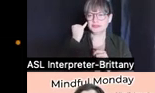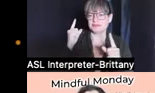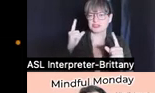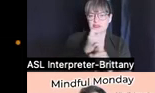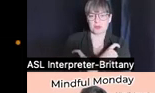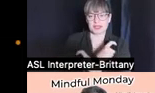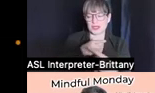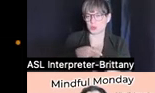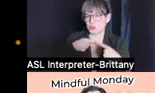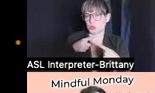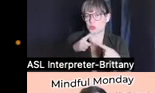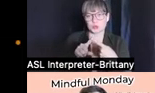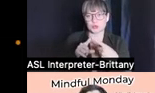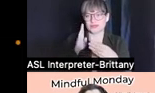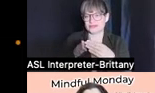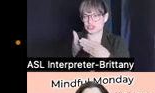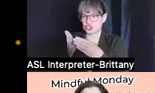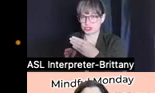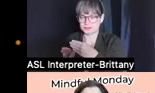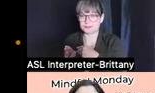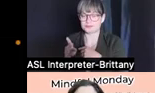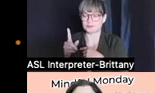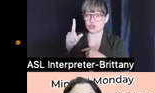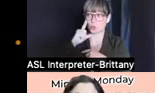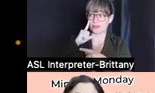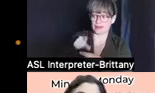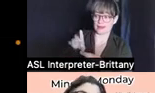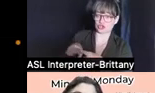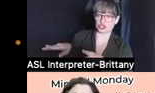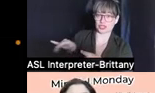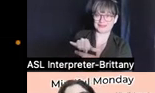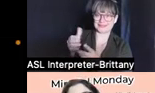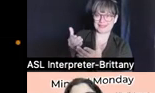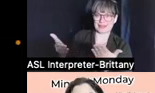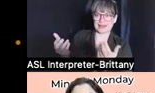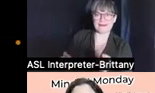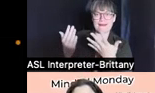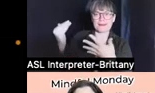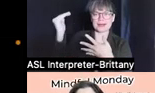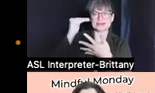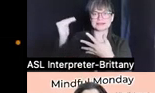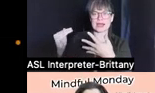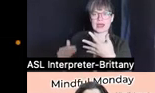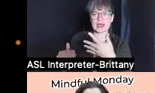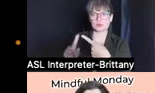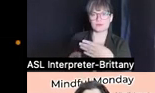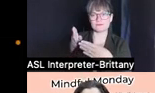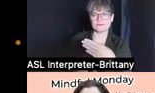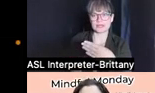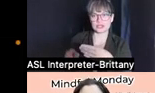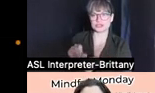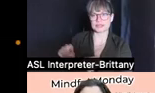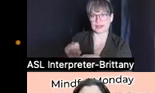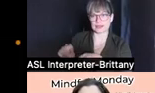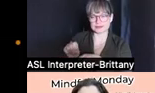si algo es demasiado complicado o toma mucho tiempo. Piense en su niño de la misma manera. ¿Cuántos pasos se necesitan